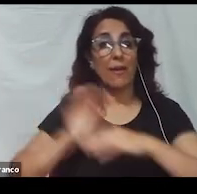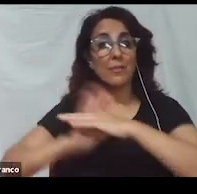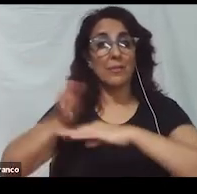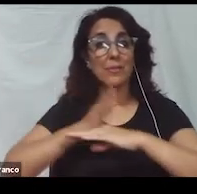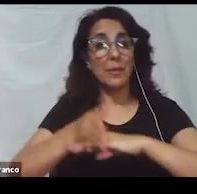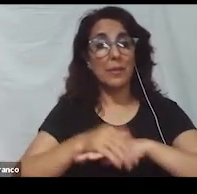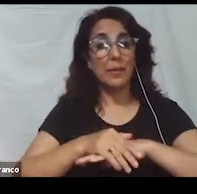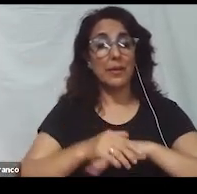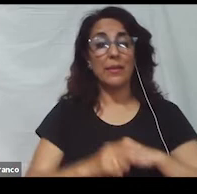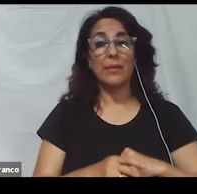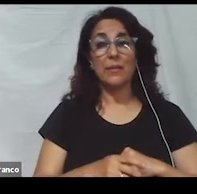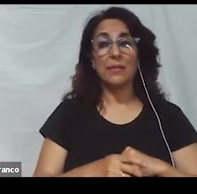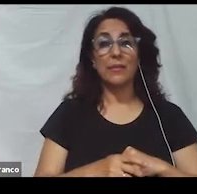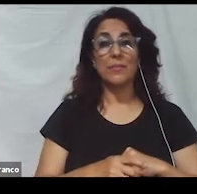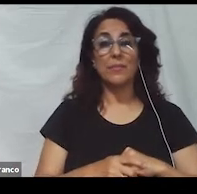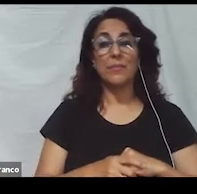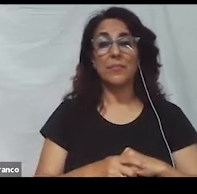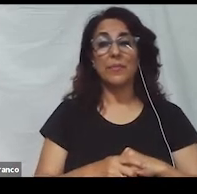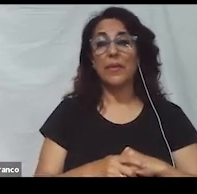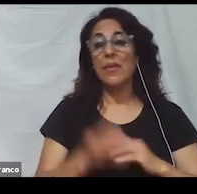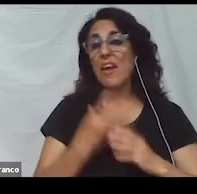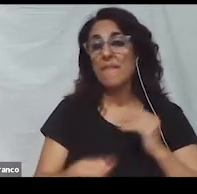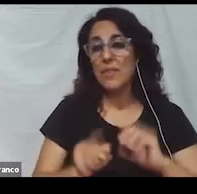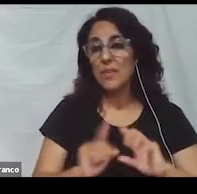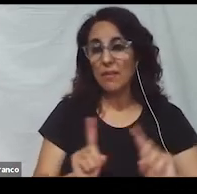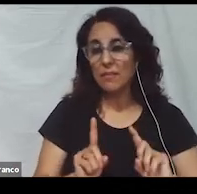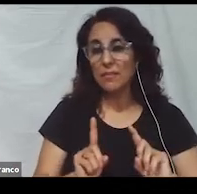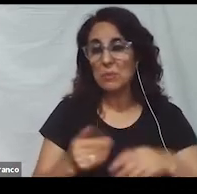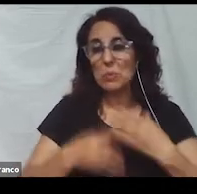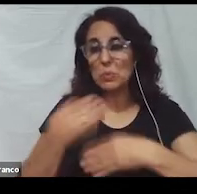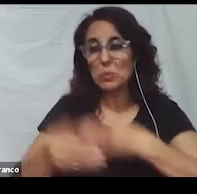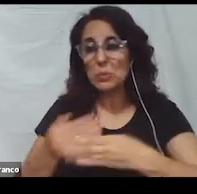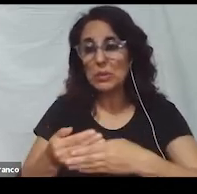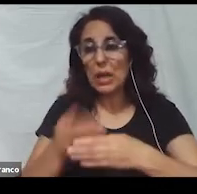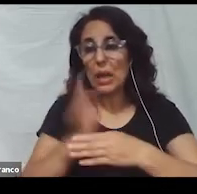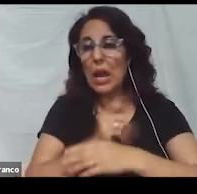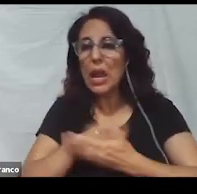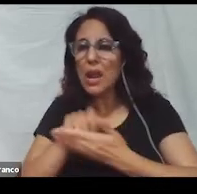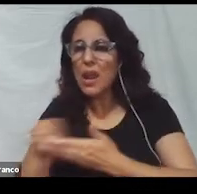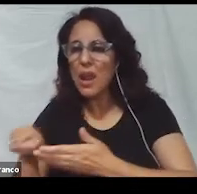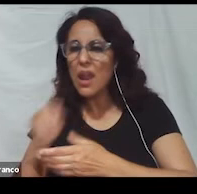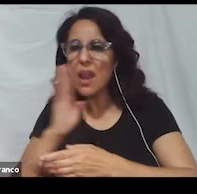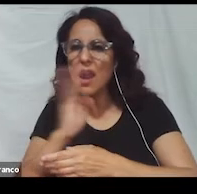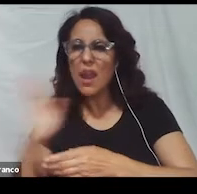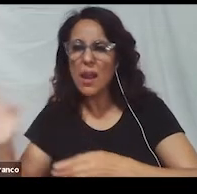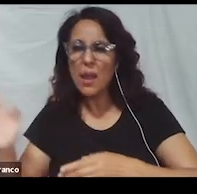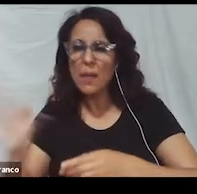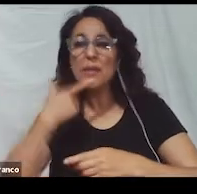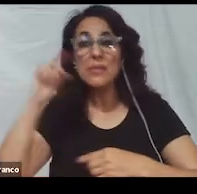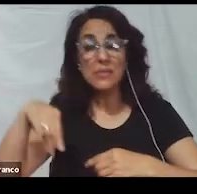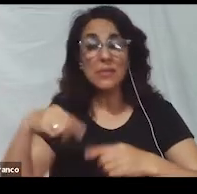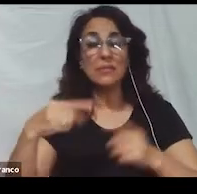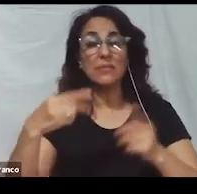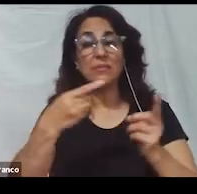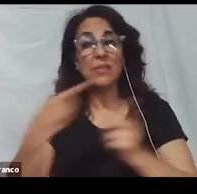es necesario o debe evitar usar librerías, y eso no es cierto. Sí es cierto que puedes lograr accesibilidad